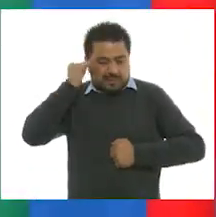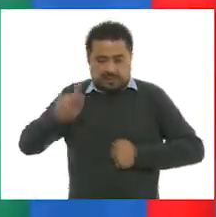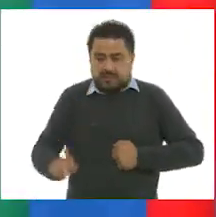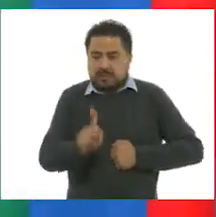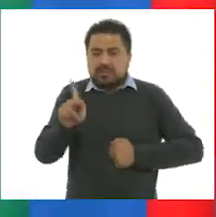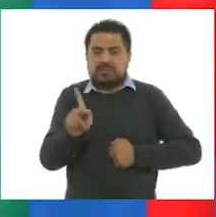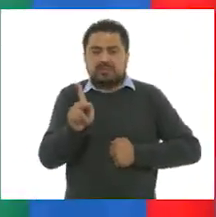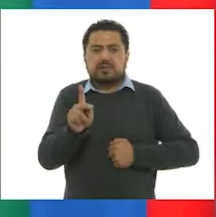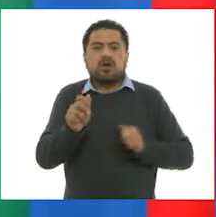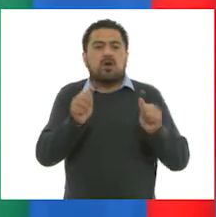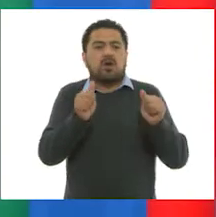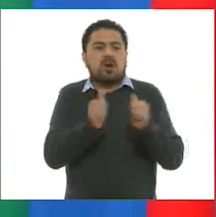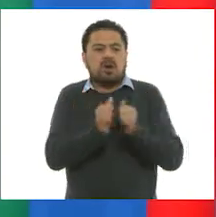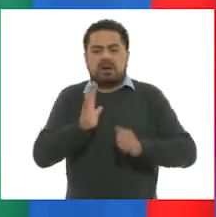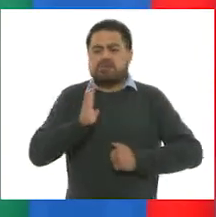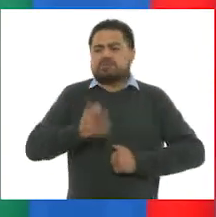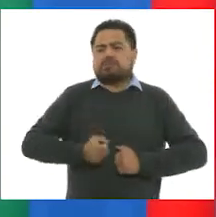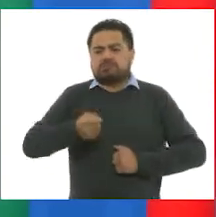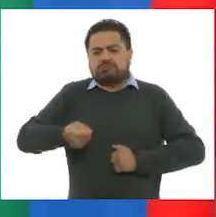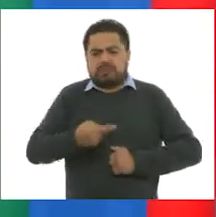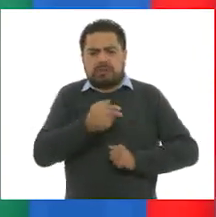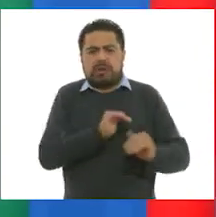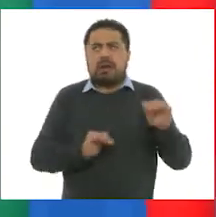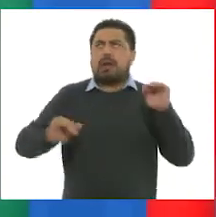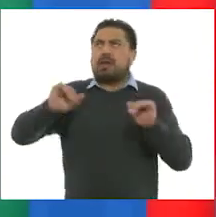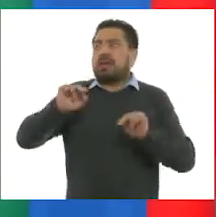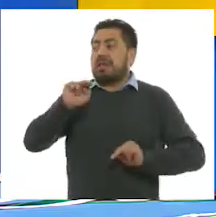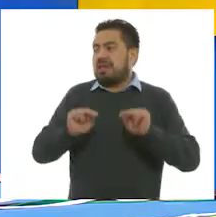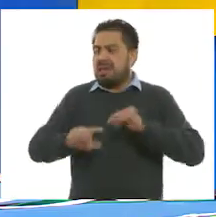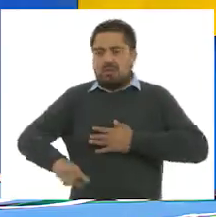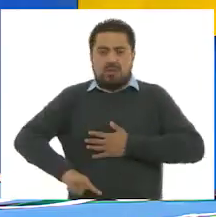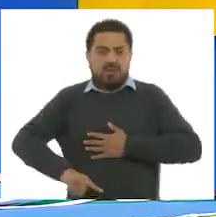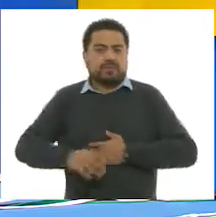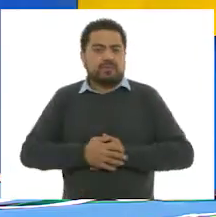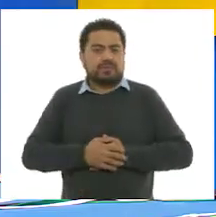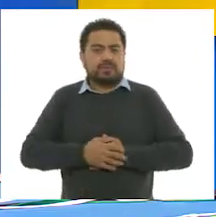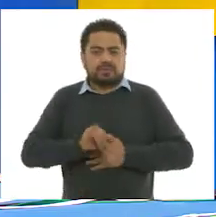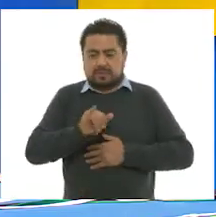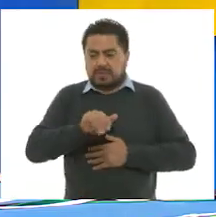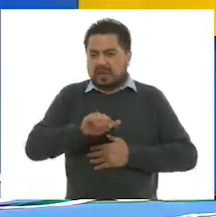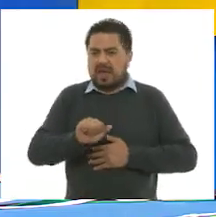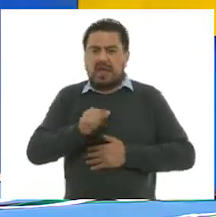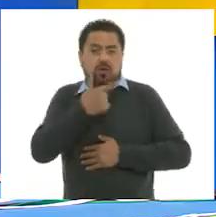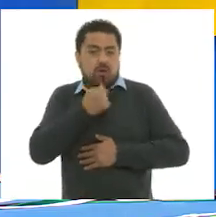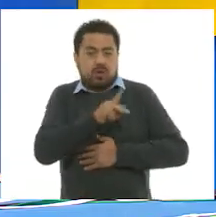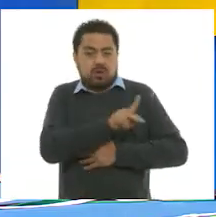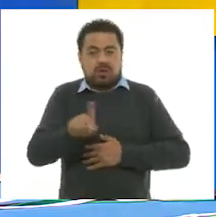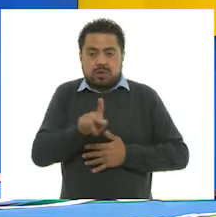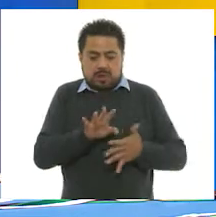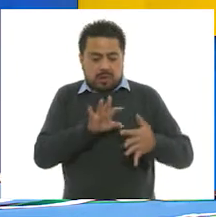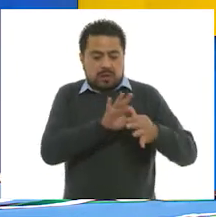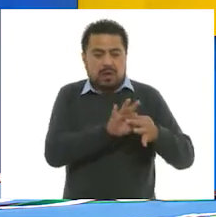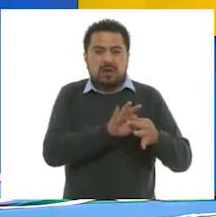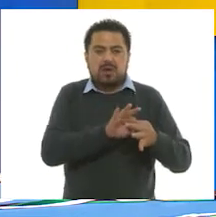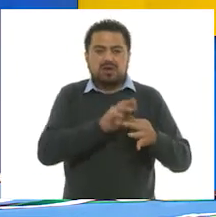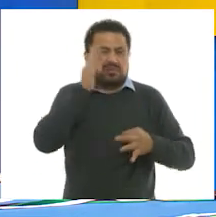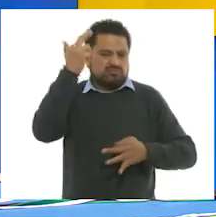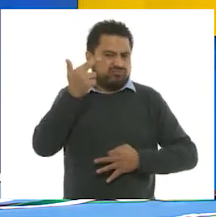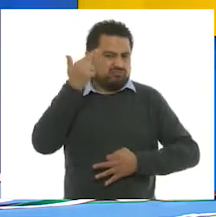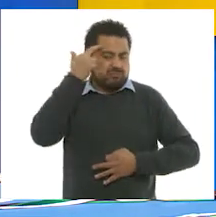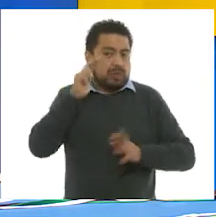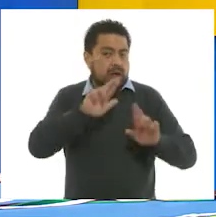los estratos privilegiados de la sociedad inca. Los incas varones pertenecientes a la nobleza